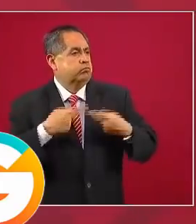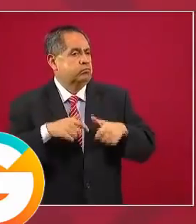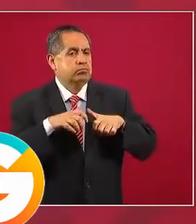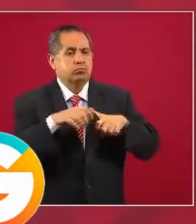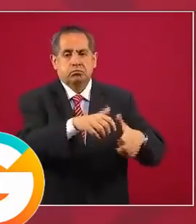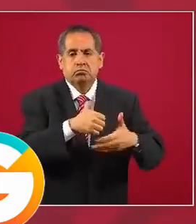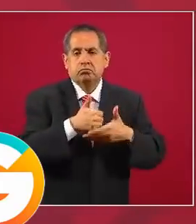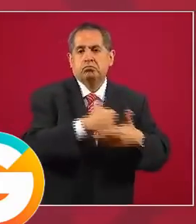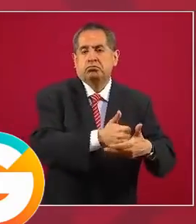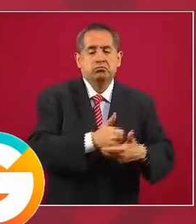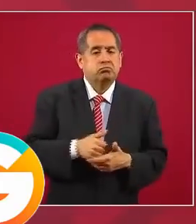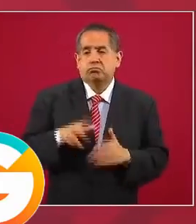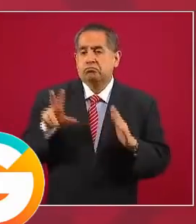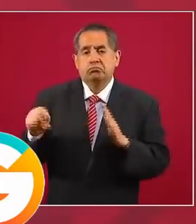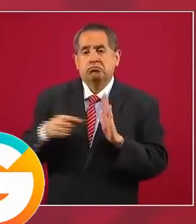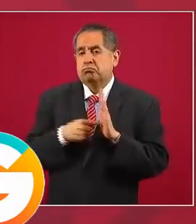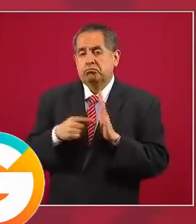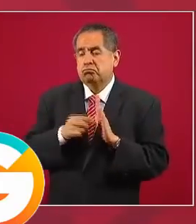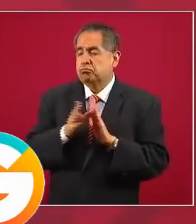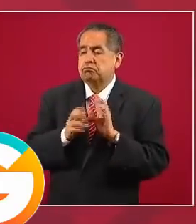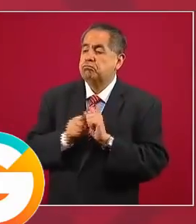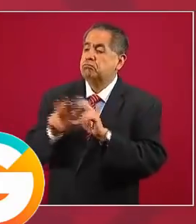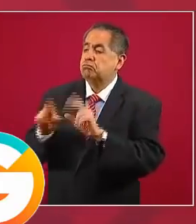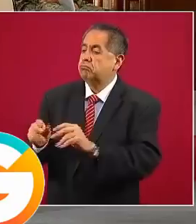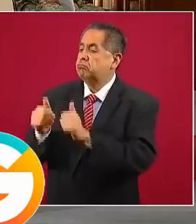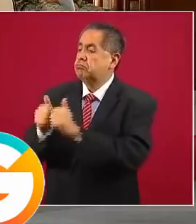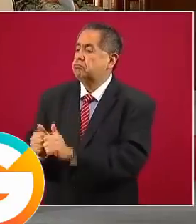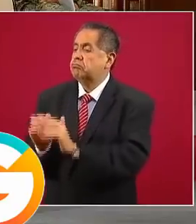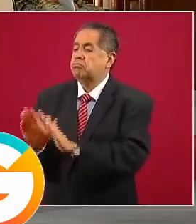para atender